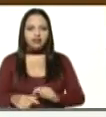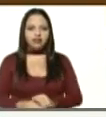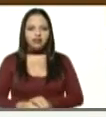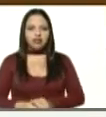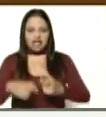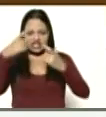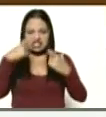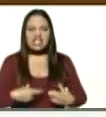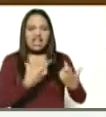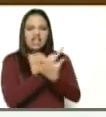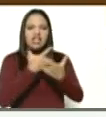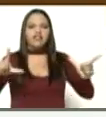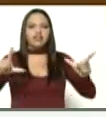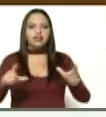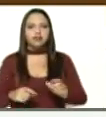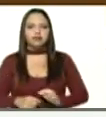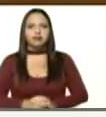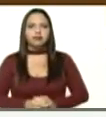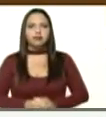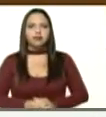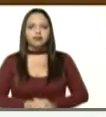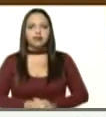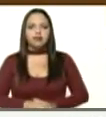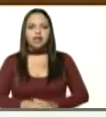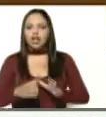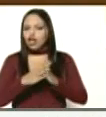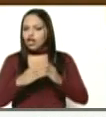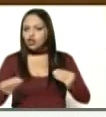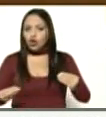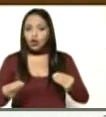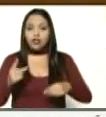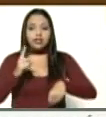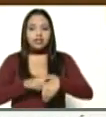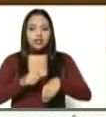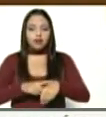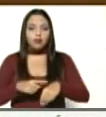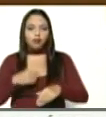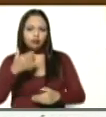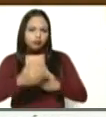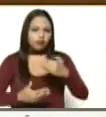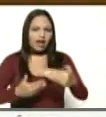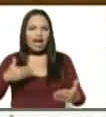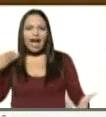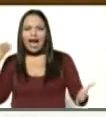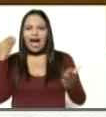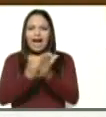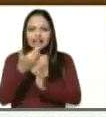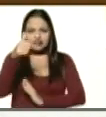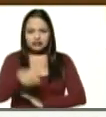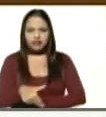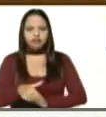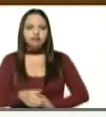libres, y todo lo que a partir de ese momento ocurrió hasta llegar aquí.